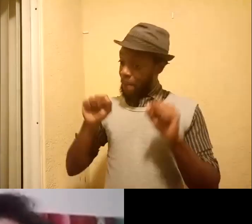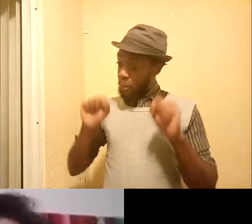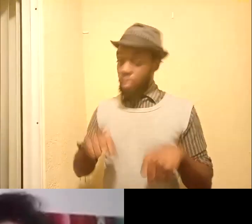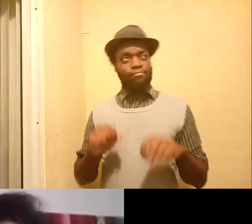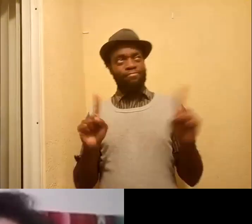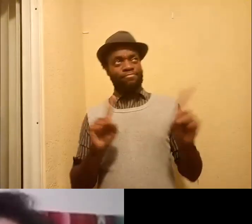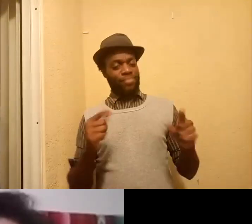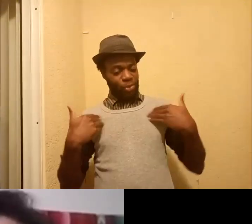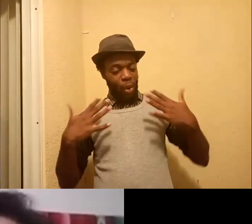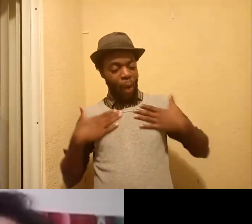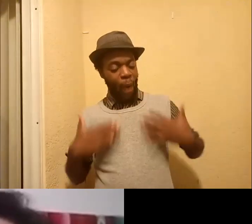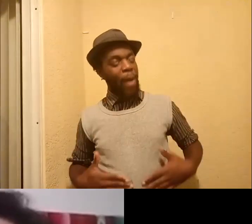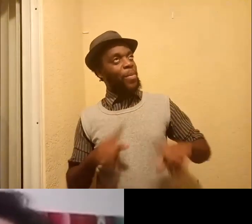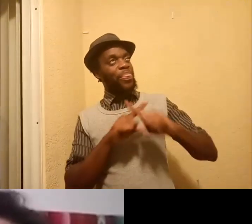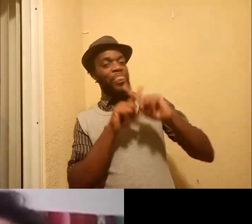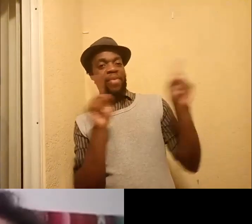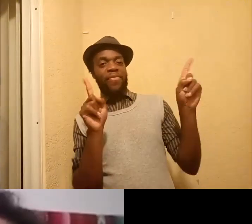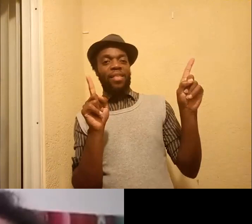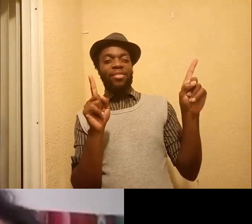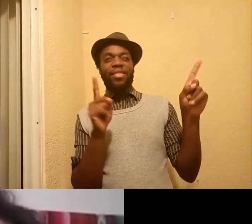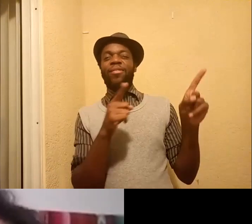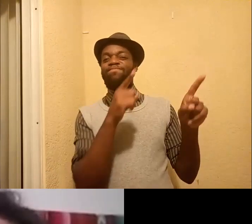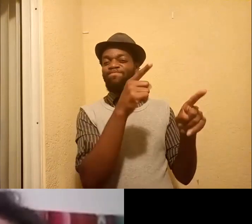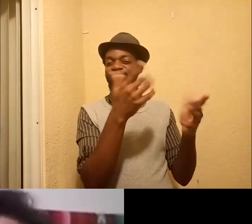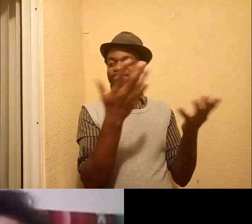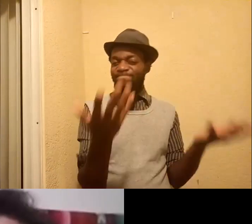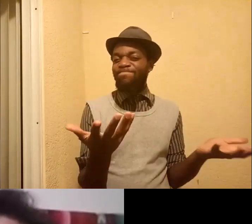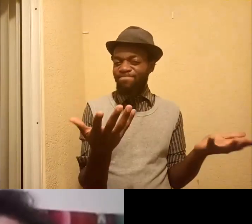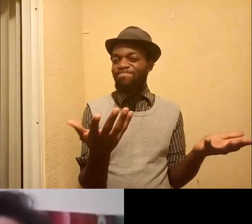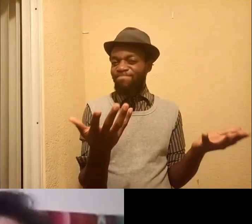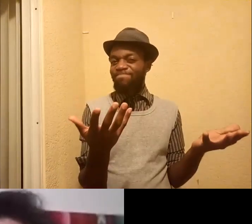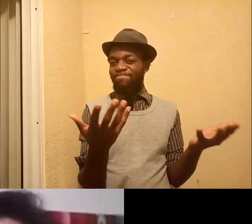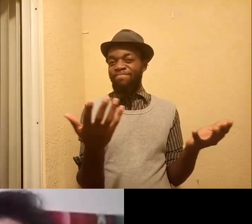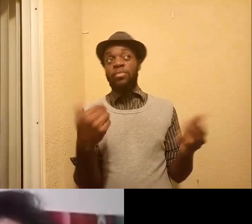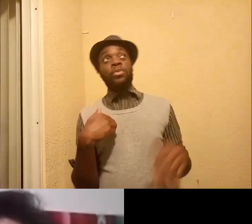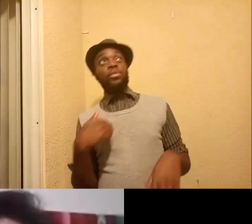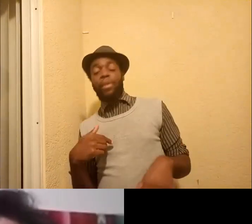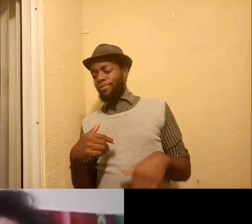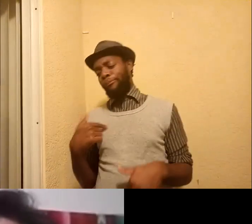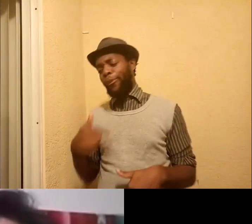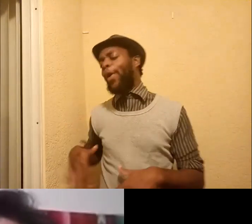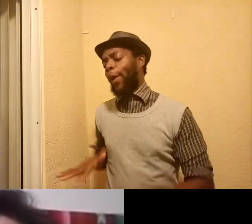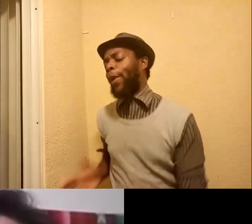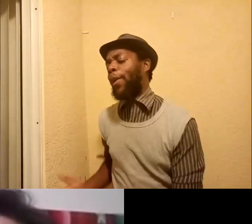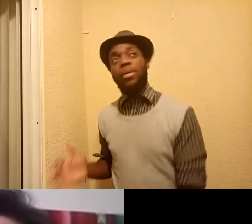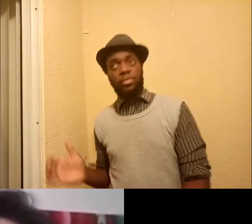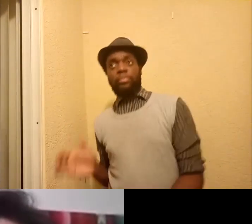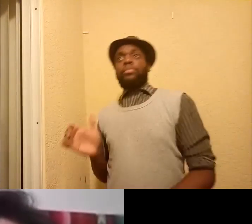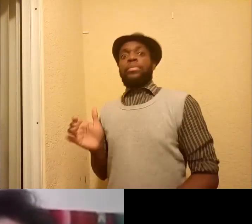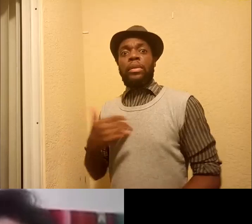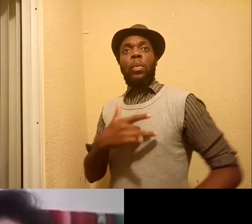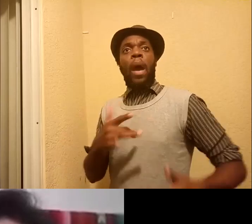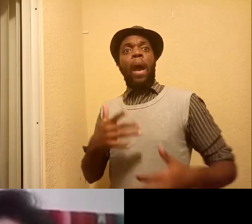a nivel de lo que fueron construidos y que generan incluso un riesgo en el momento de que nosotras como mujeres